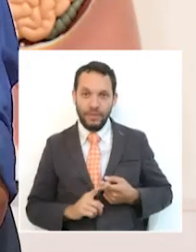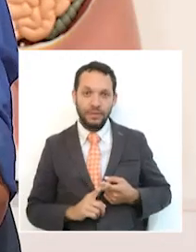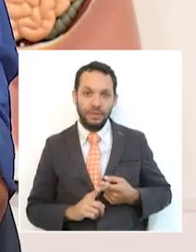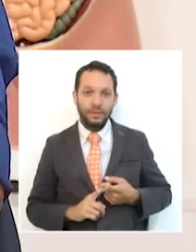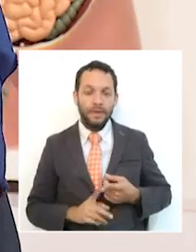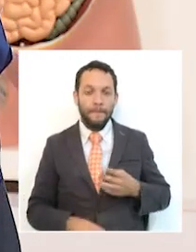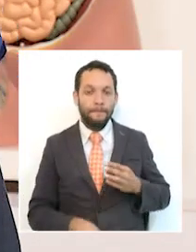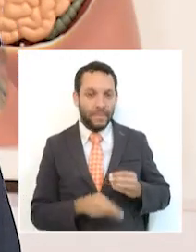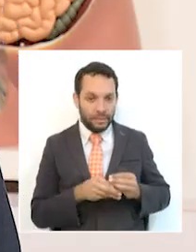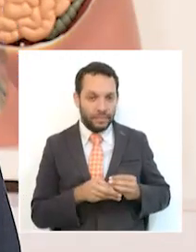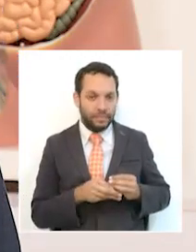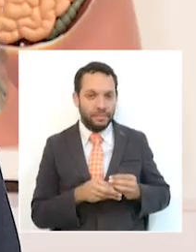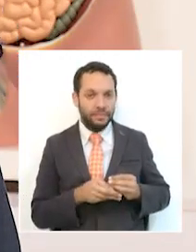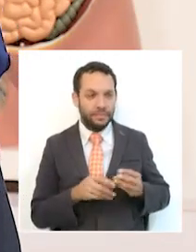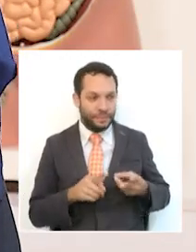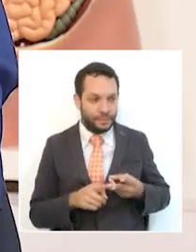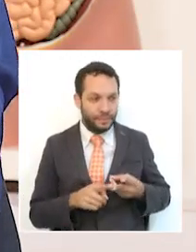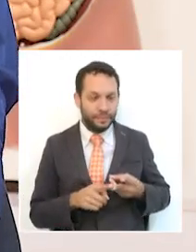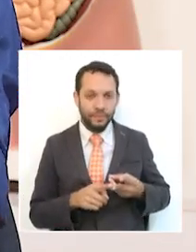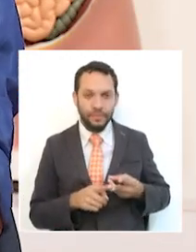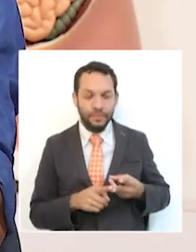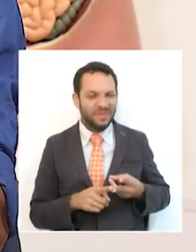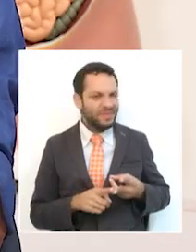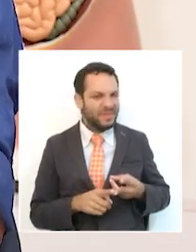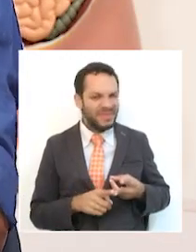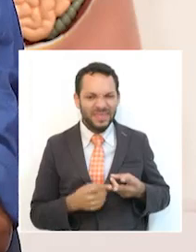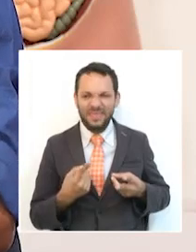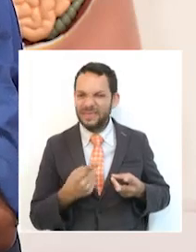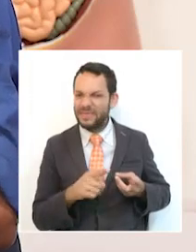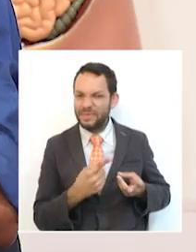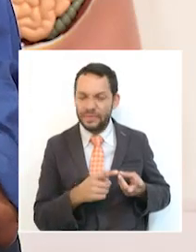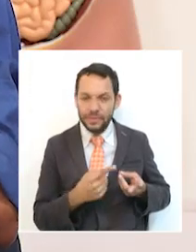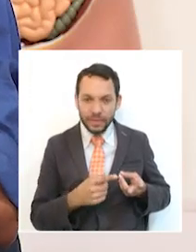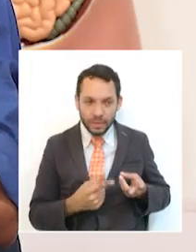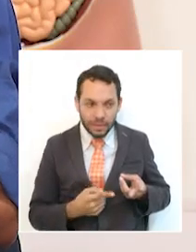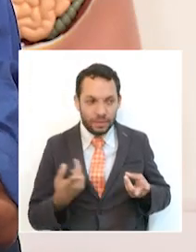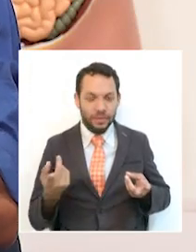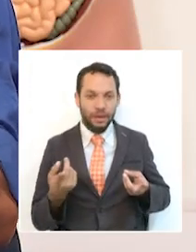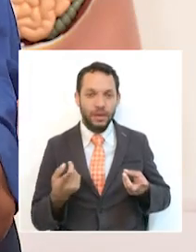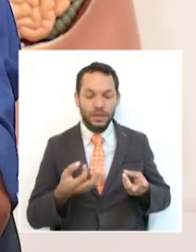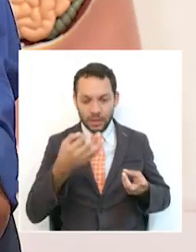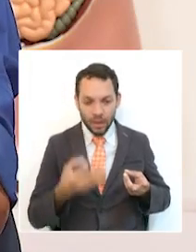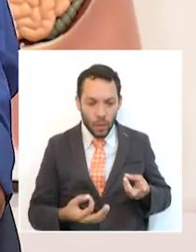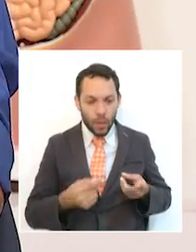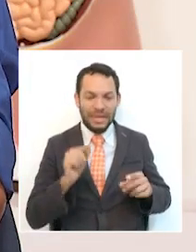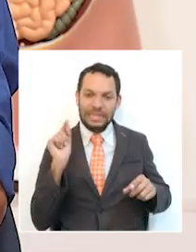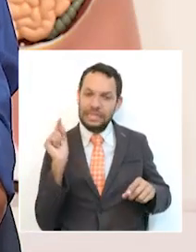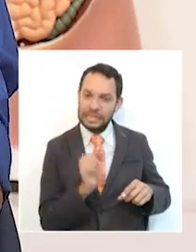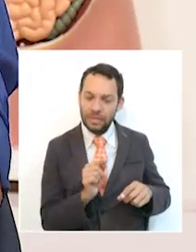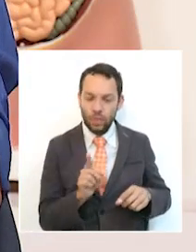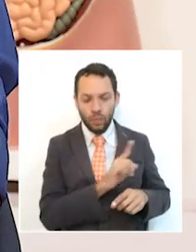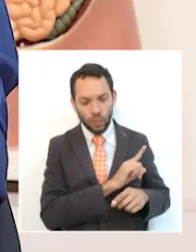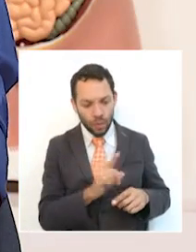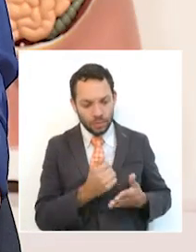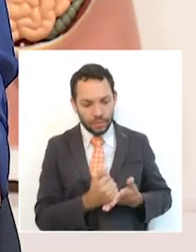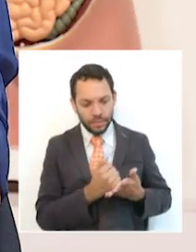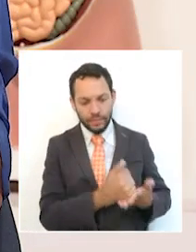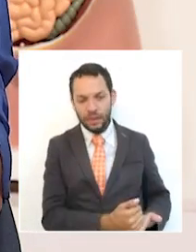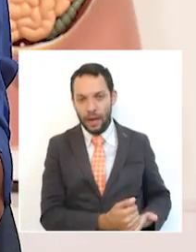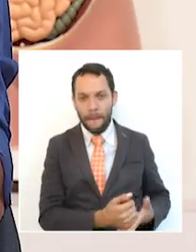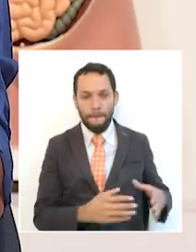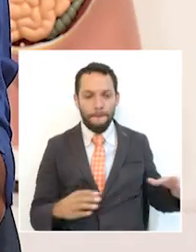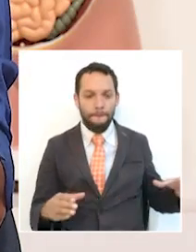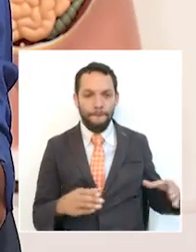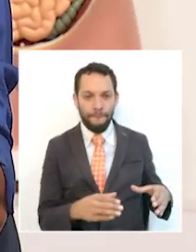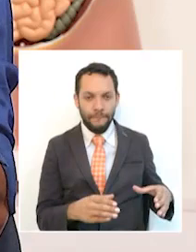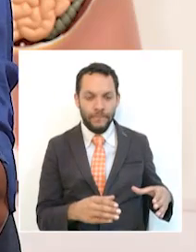aparte estoy consumiendo no es por criticar ni condenar a nadie pero el alimento que viene del